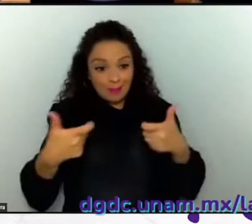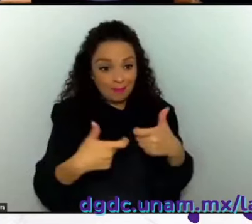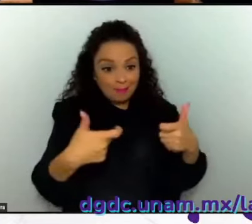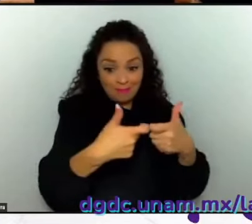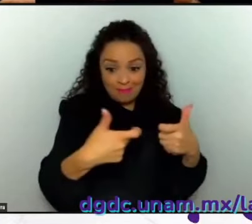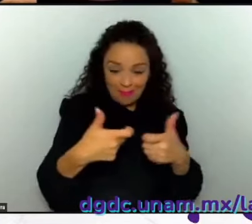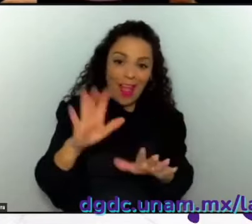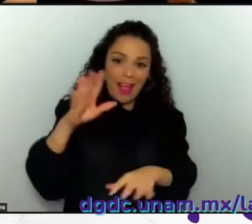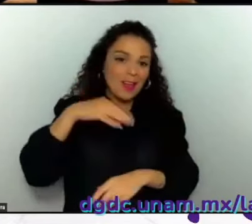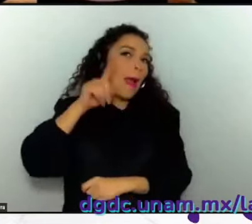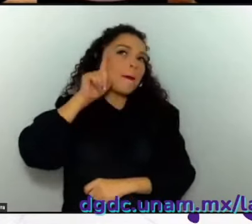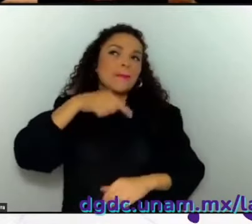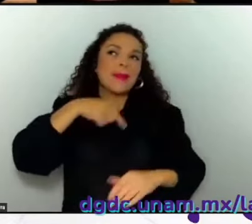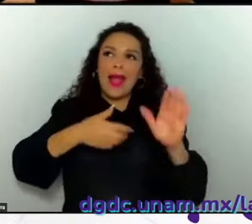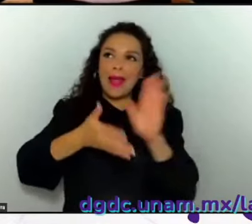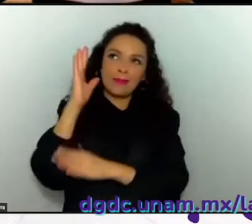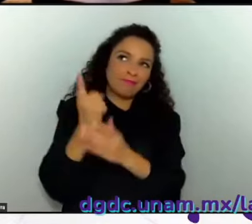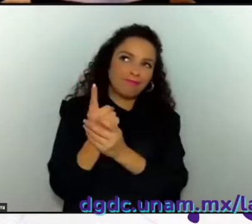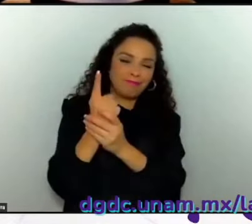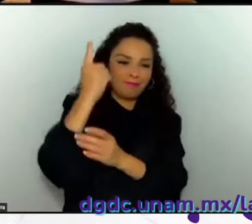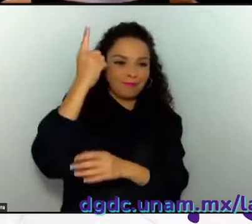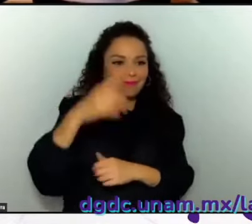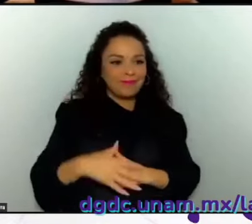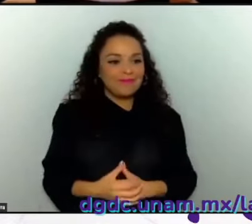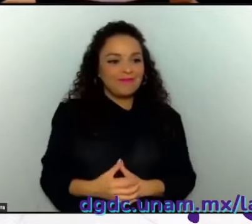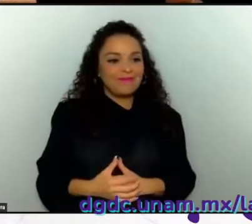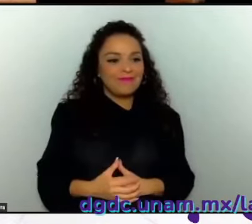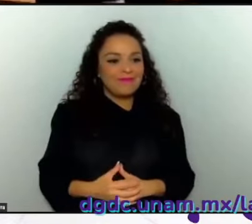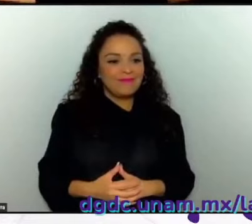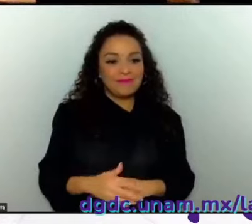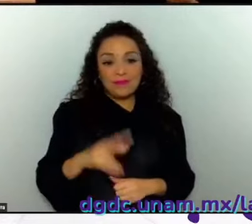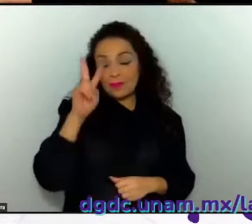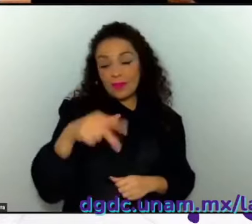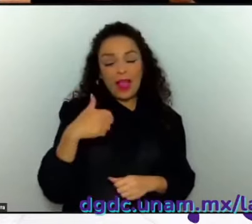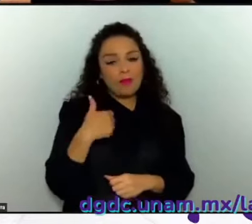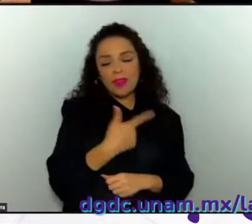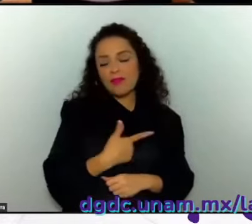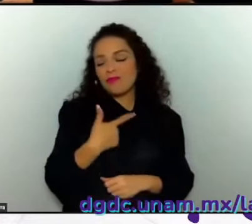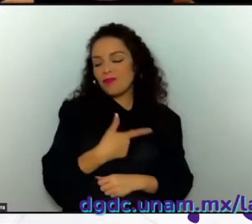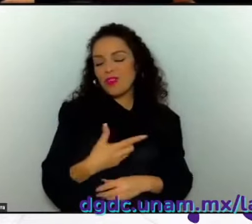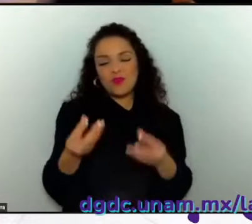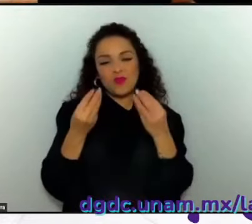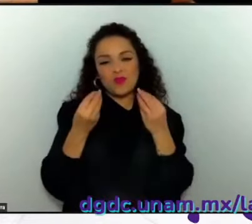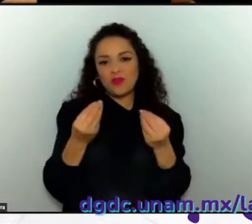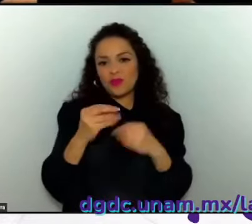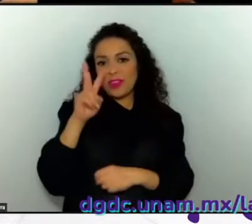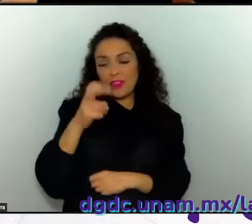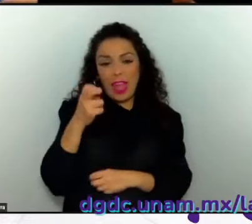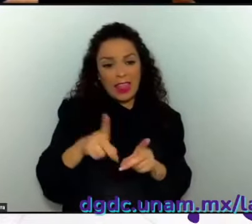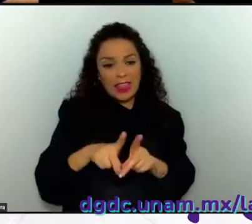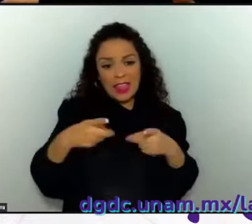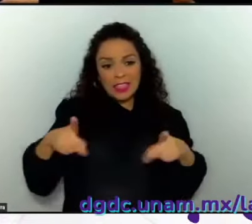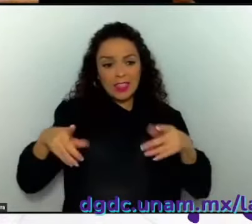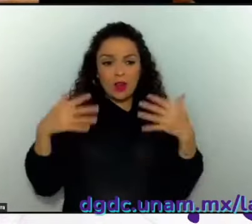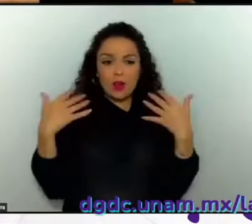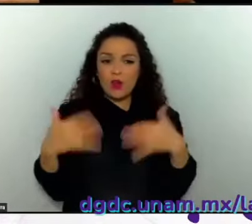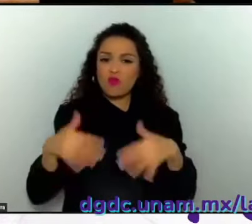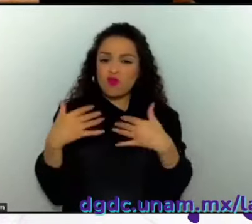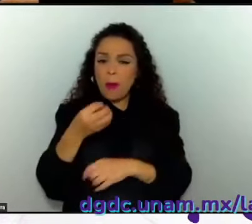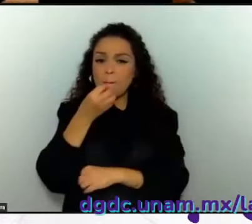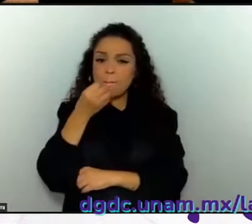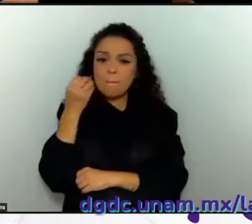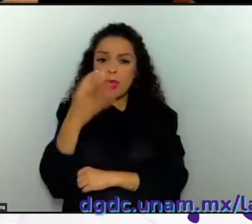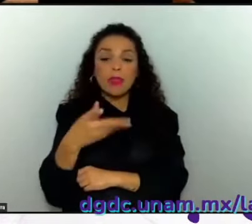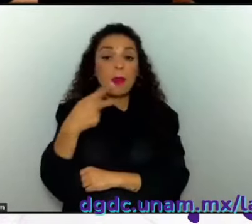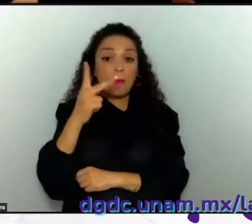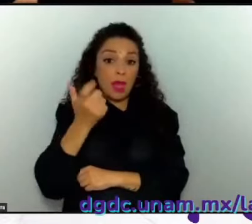mañana. Yo te hago las fotos. Sí, a mí me encanta, creo que es un gran desarrollo. Desde luego ahorita es muy caro y hoy es